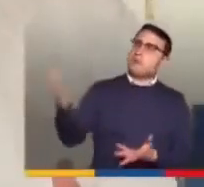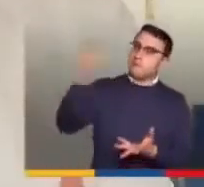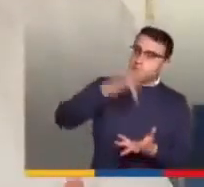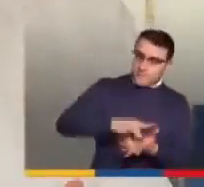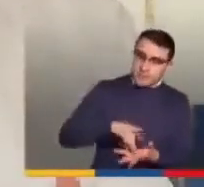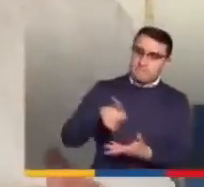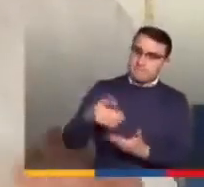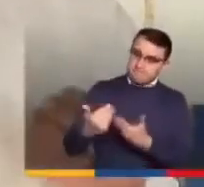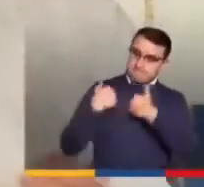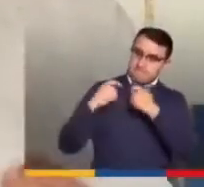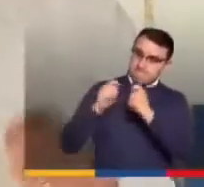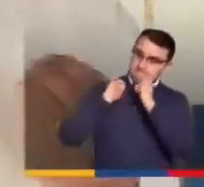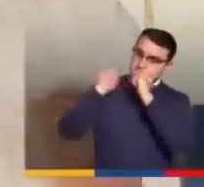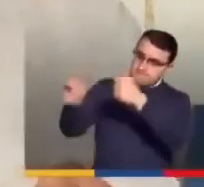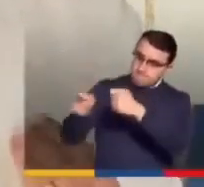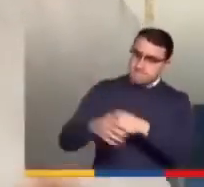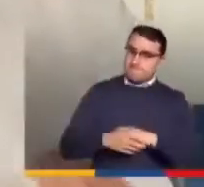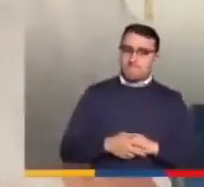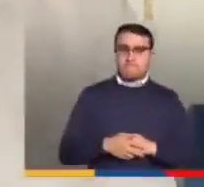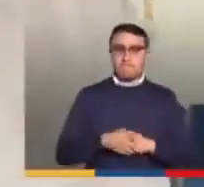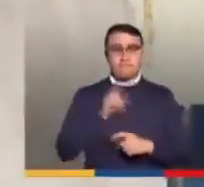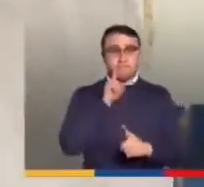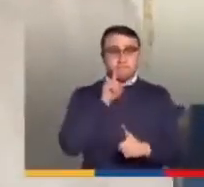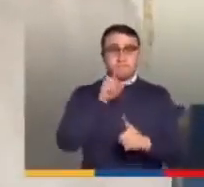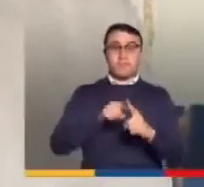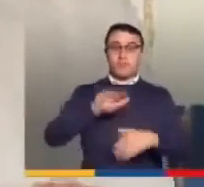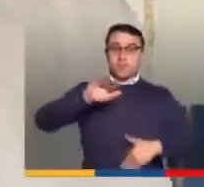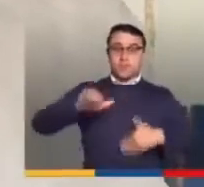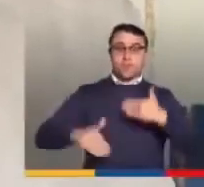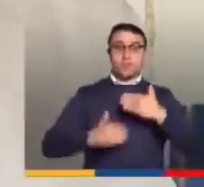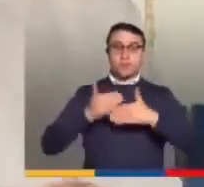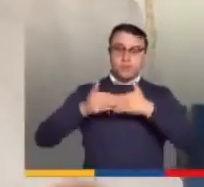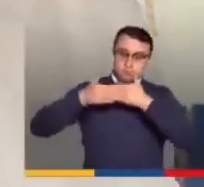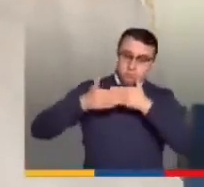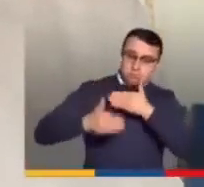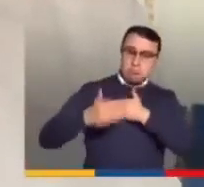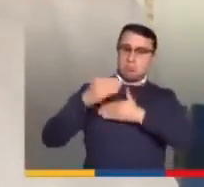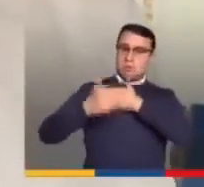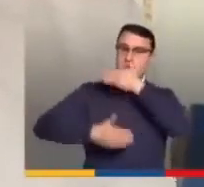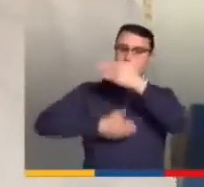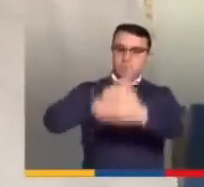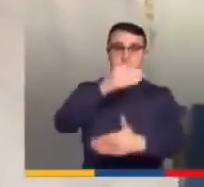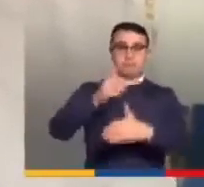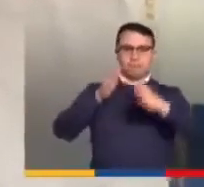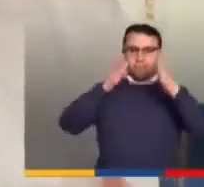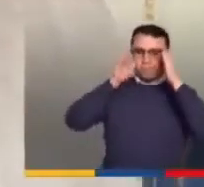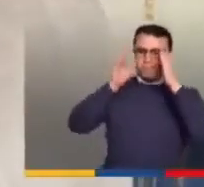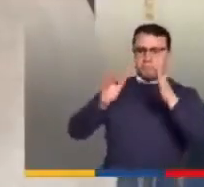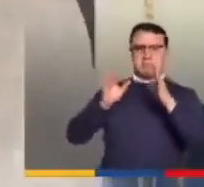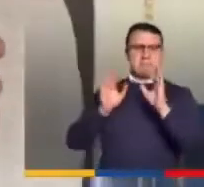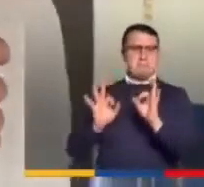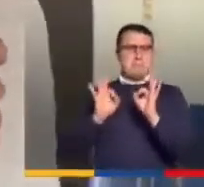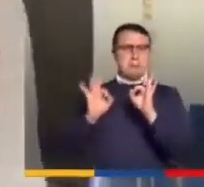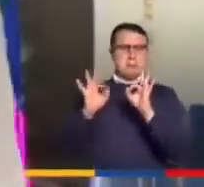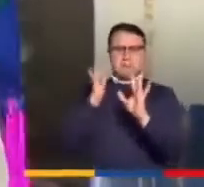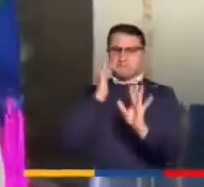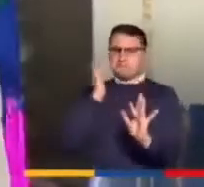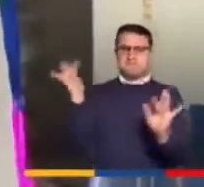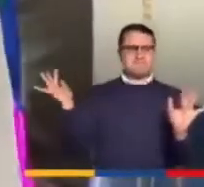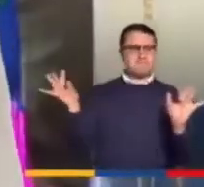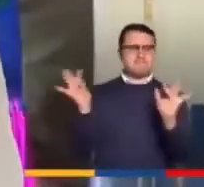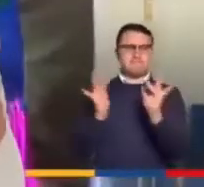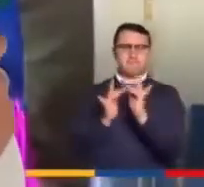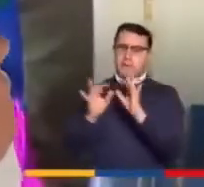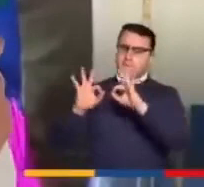eso, de tal manera que saliera un procedimiento muchísimo más eficaz para la